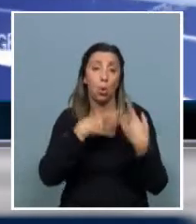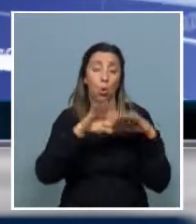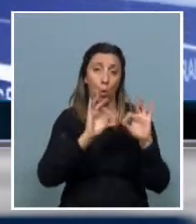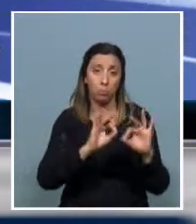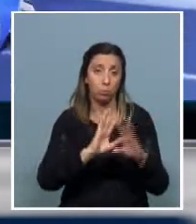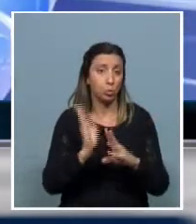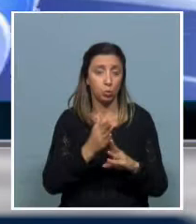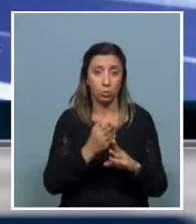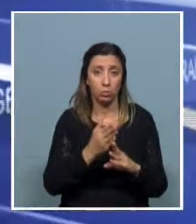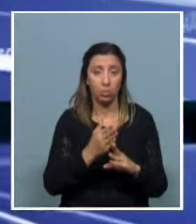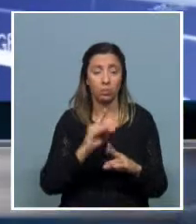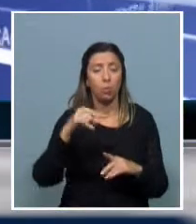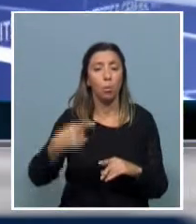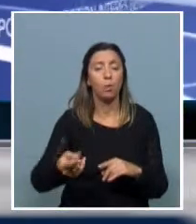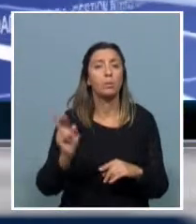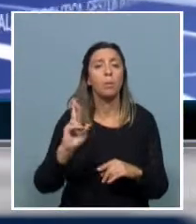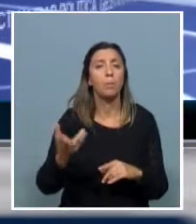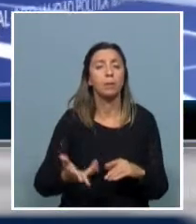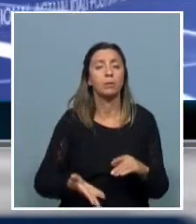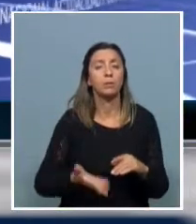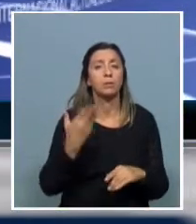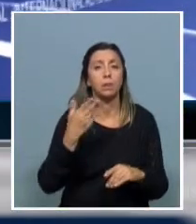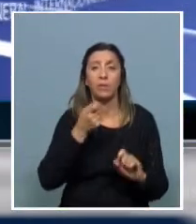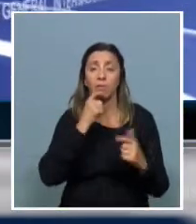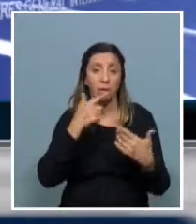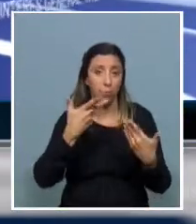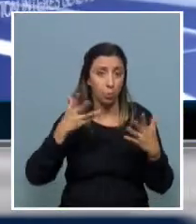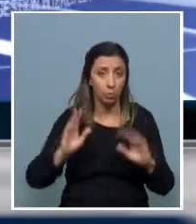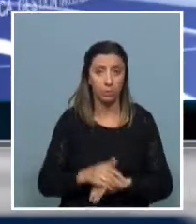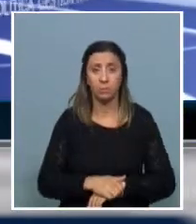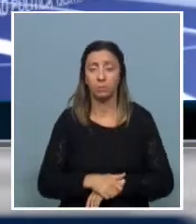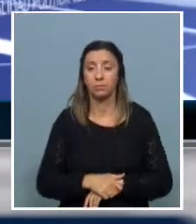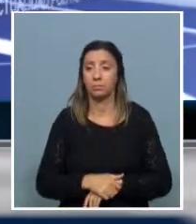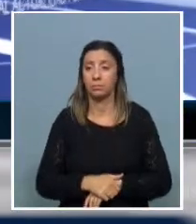escrituró y quiere saber cuándo autorizan el levantamiento de hipoteca.